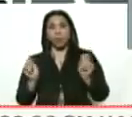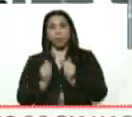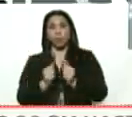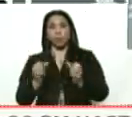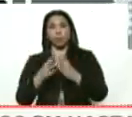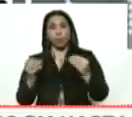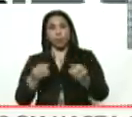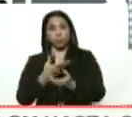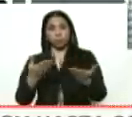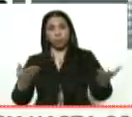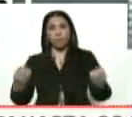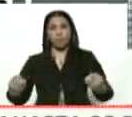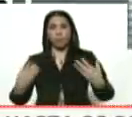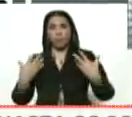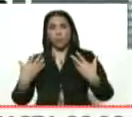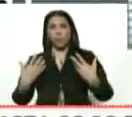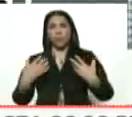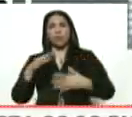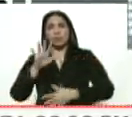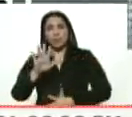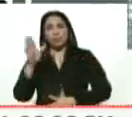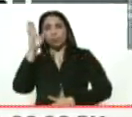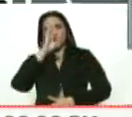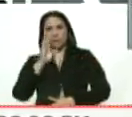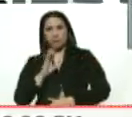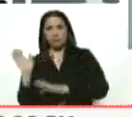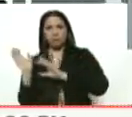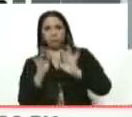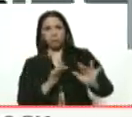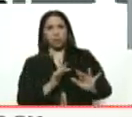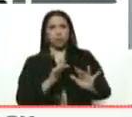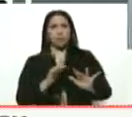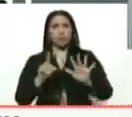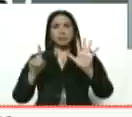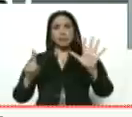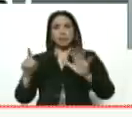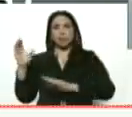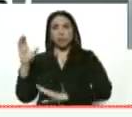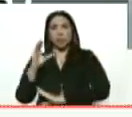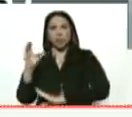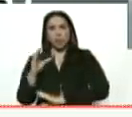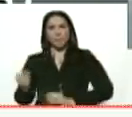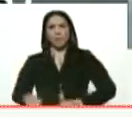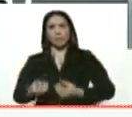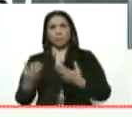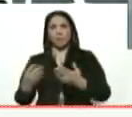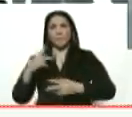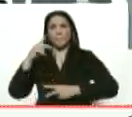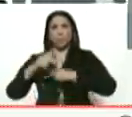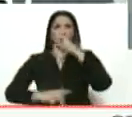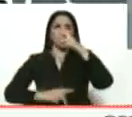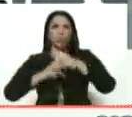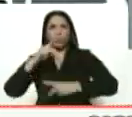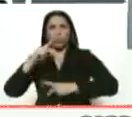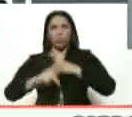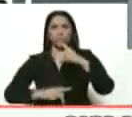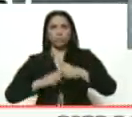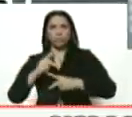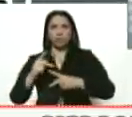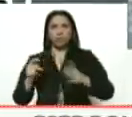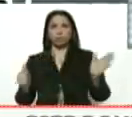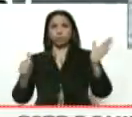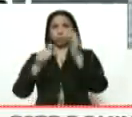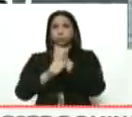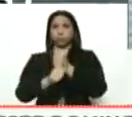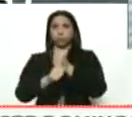casos, tanto los 5 de Brasil como los 6 de Colombia, se dieron en el proceso, se